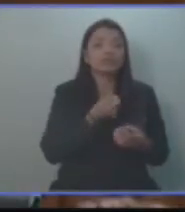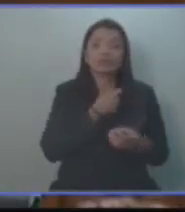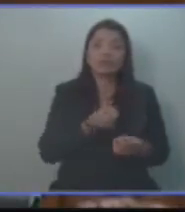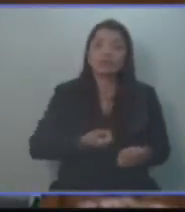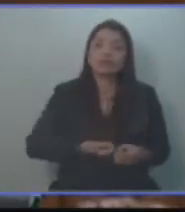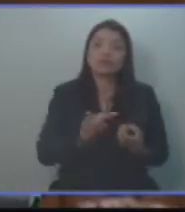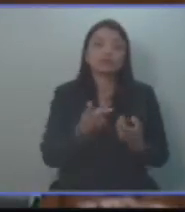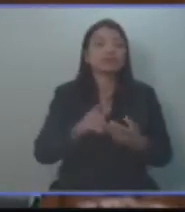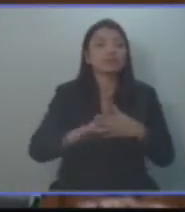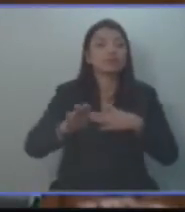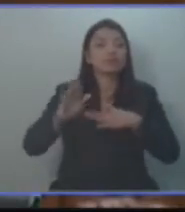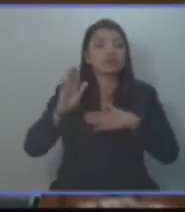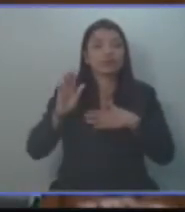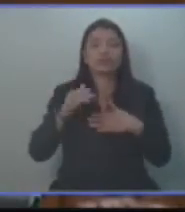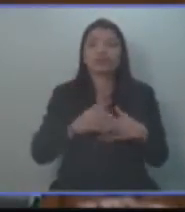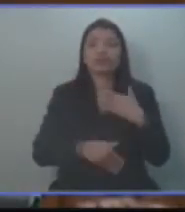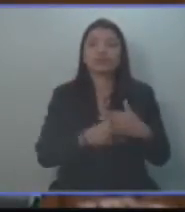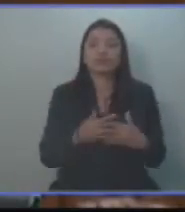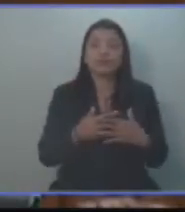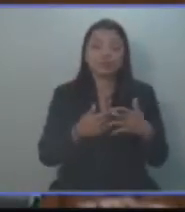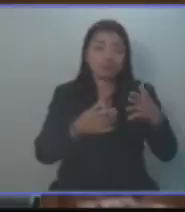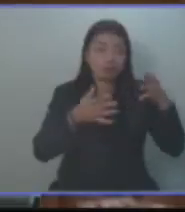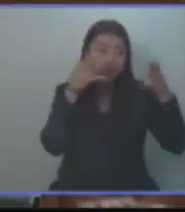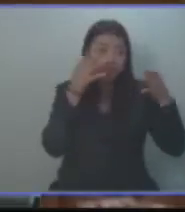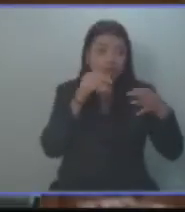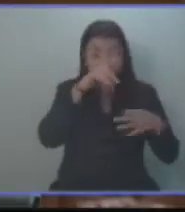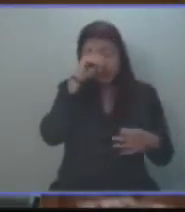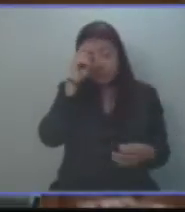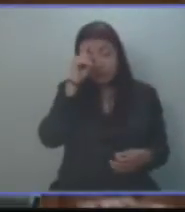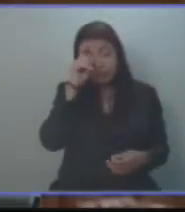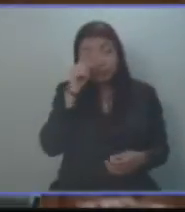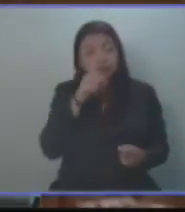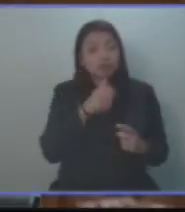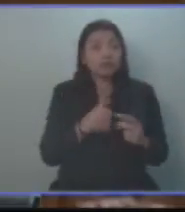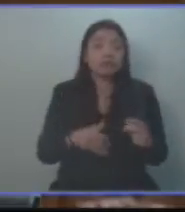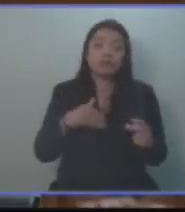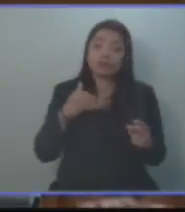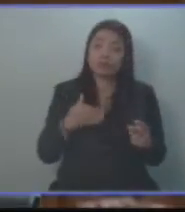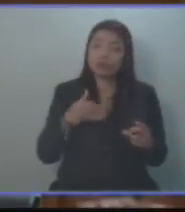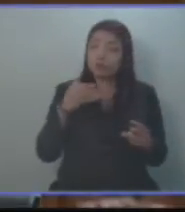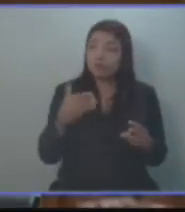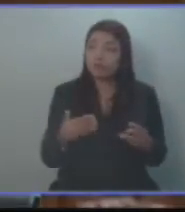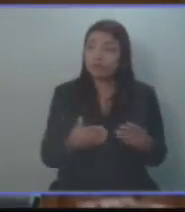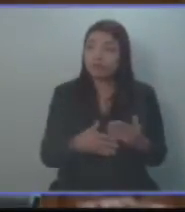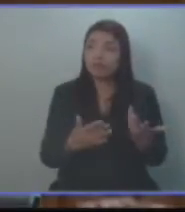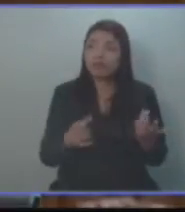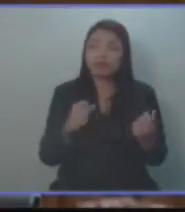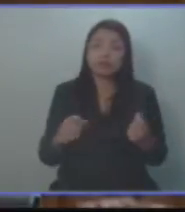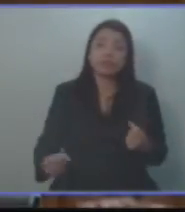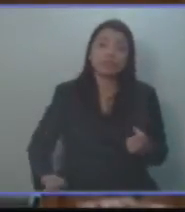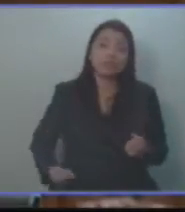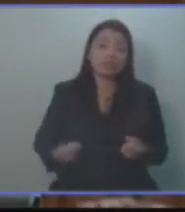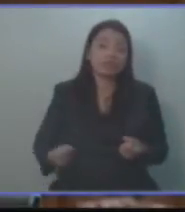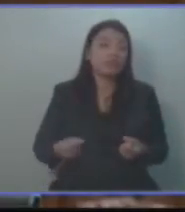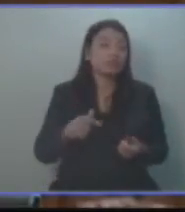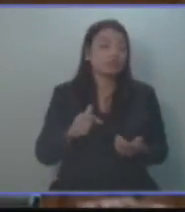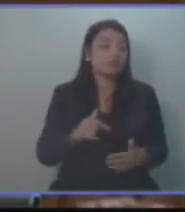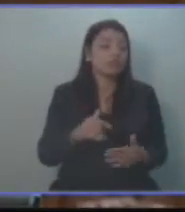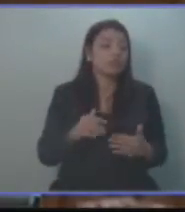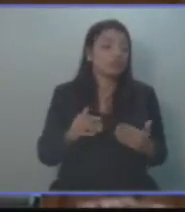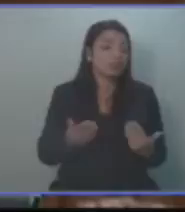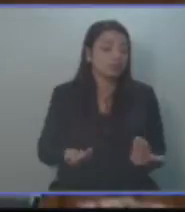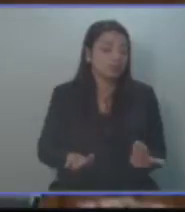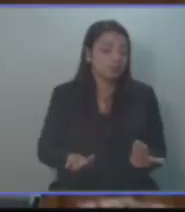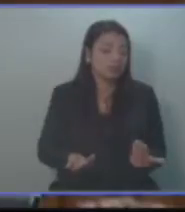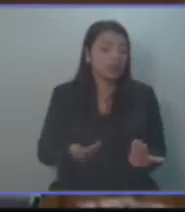el cumplimiento asistencial y desempeño laboral al final de cada año académico de los estudiantes en internado